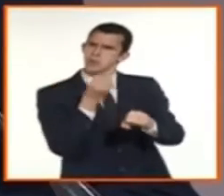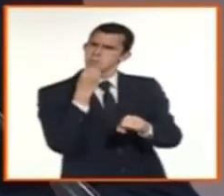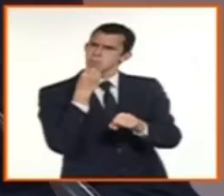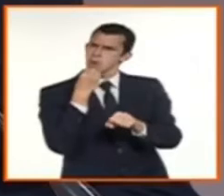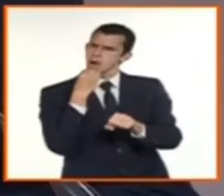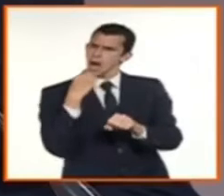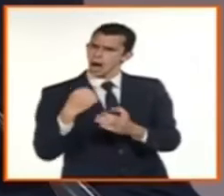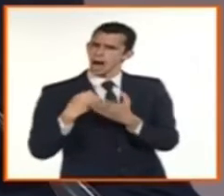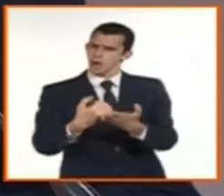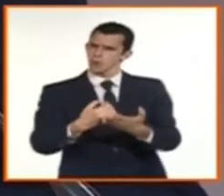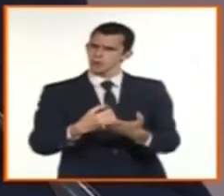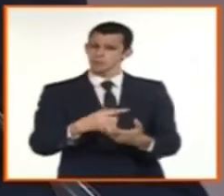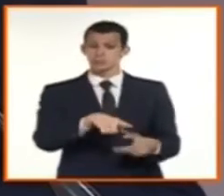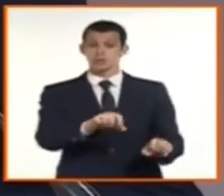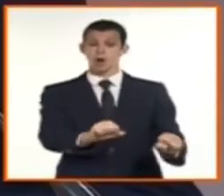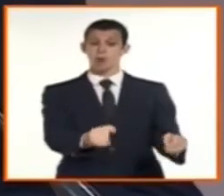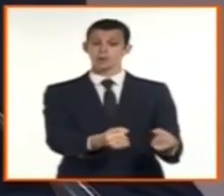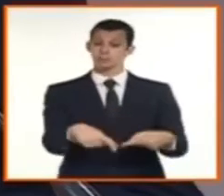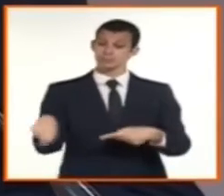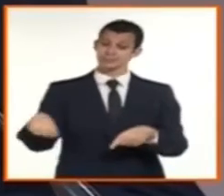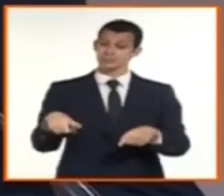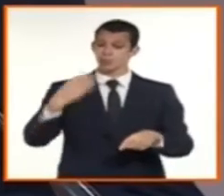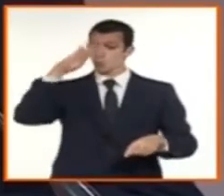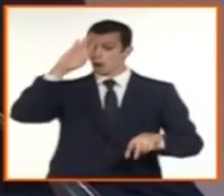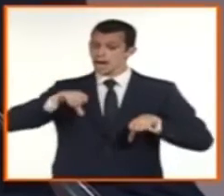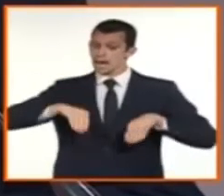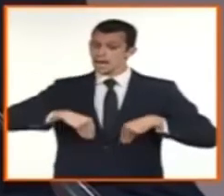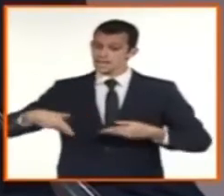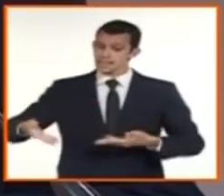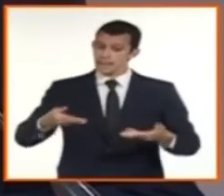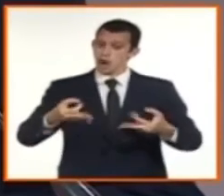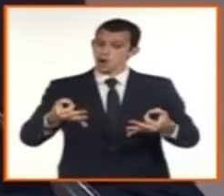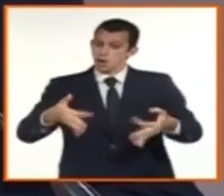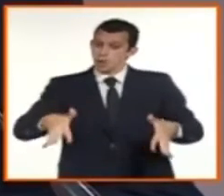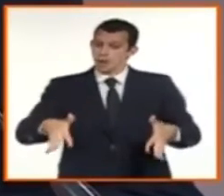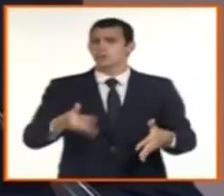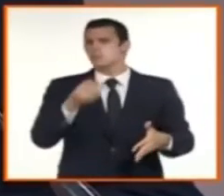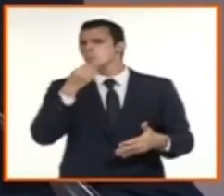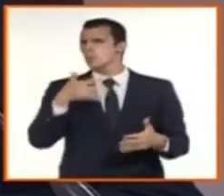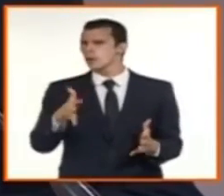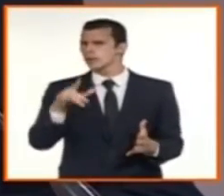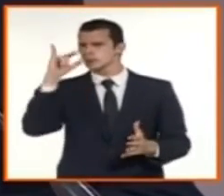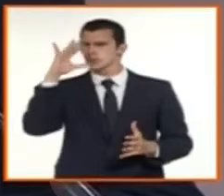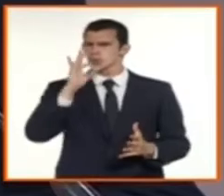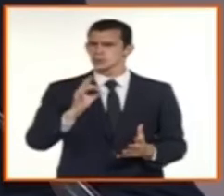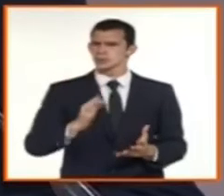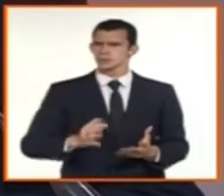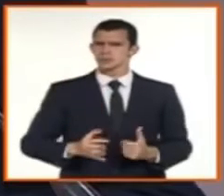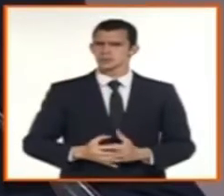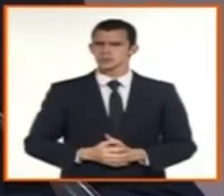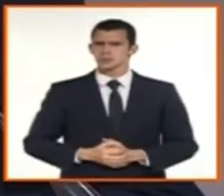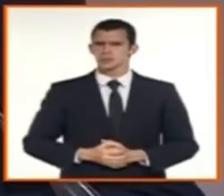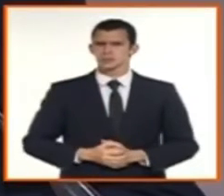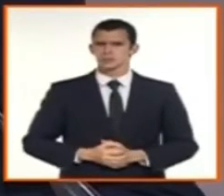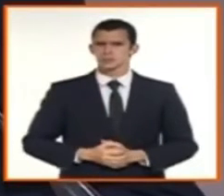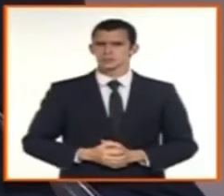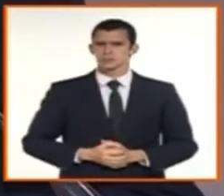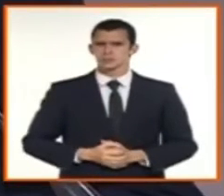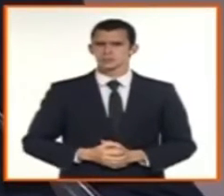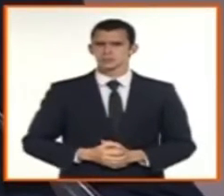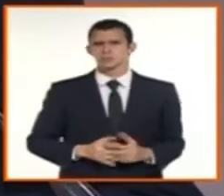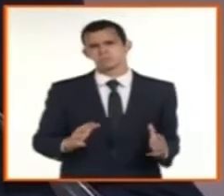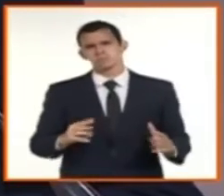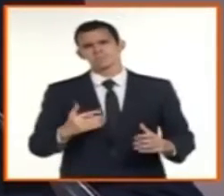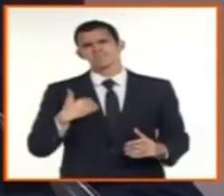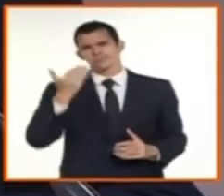momento para darle las gracias al presidente riccardo fraccari por toda la confianza que también ha depositado en nosotros